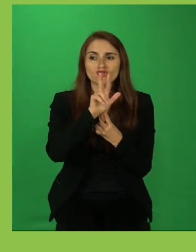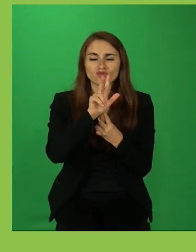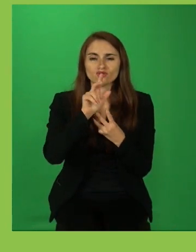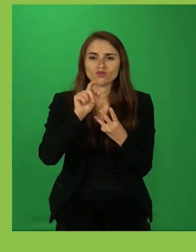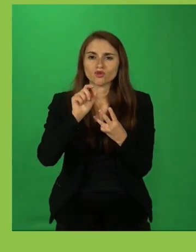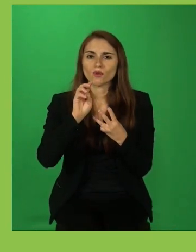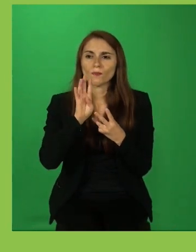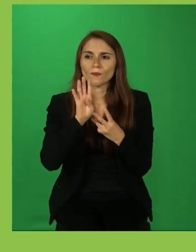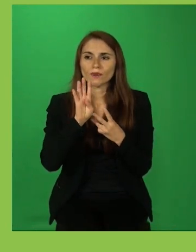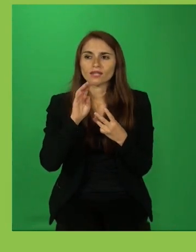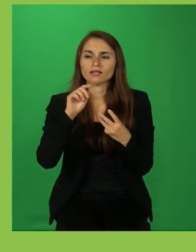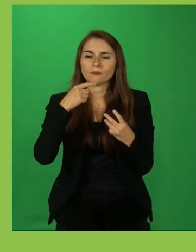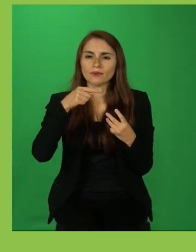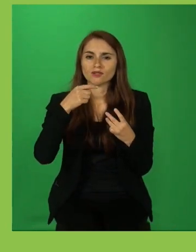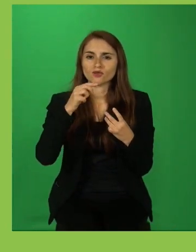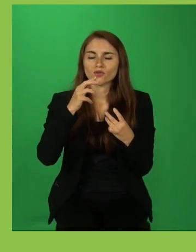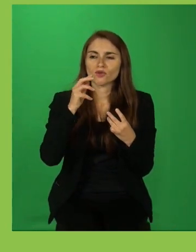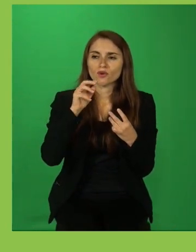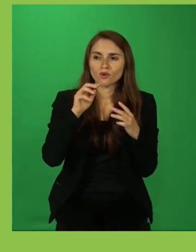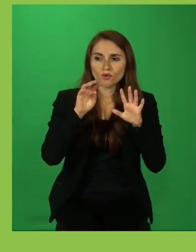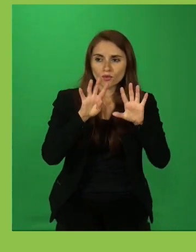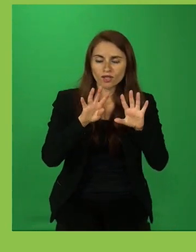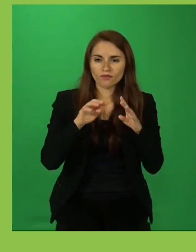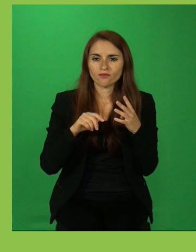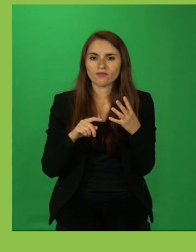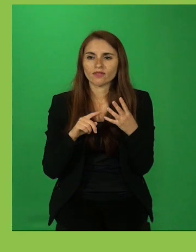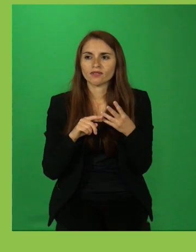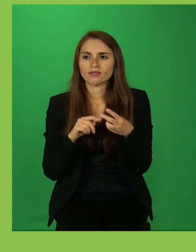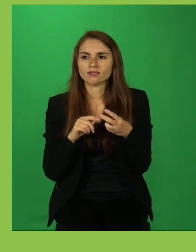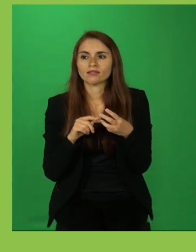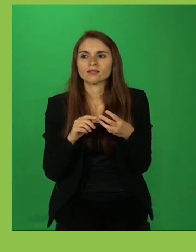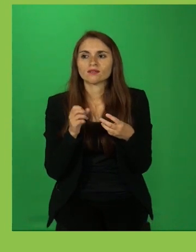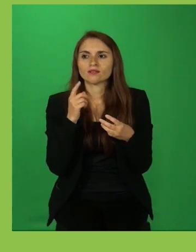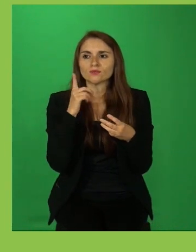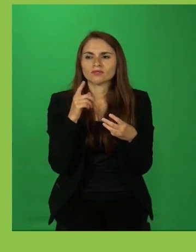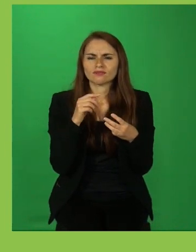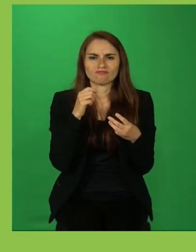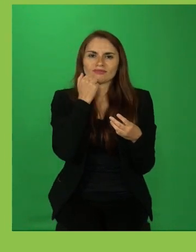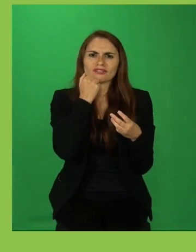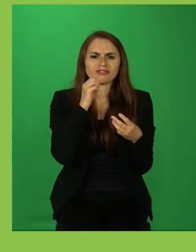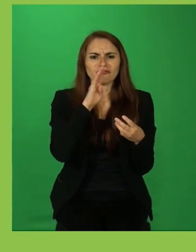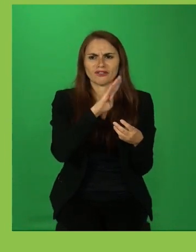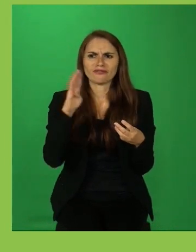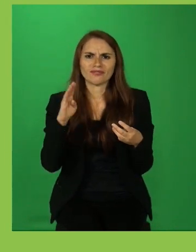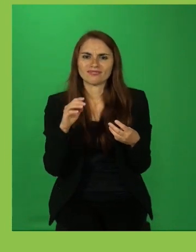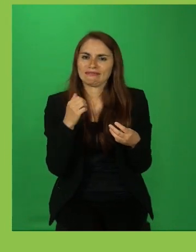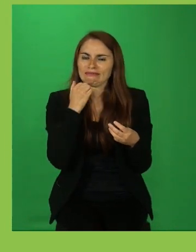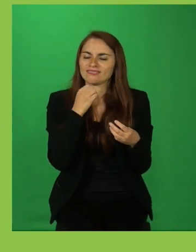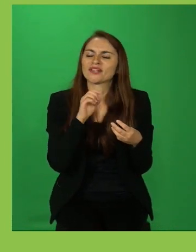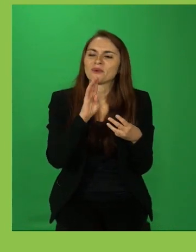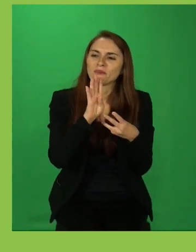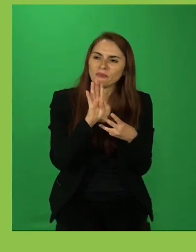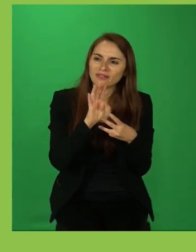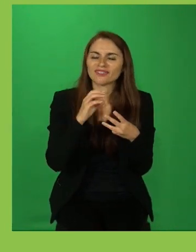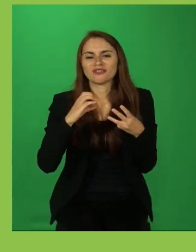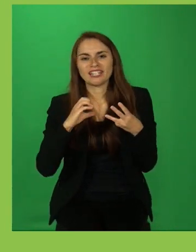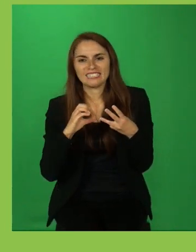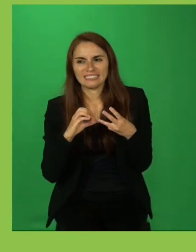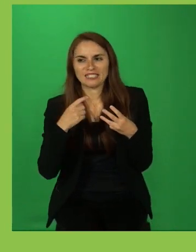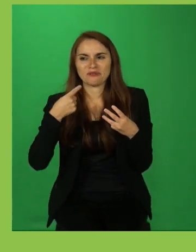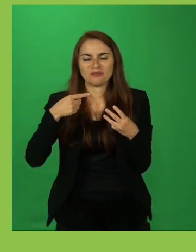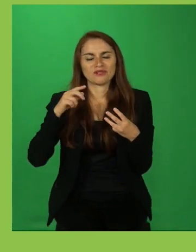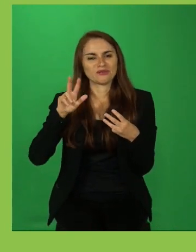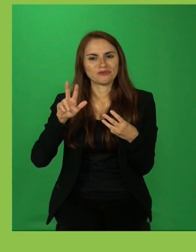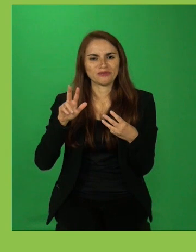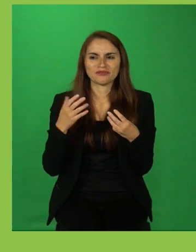listo miraste xeral a hacer a la vez será la cee hoy puse dos veces la ve bueno será la a 8